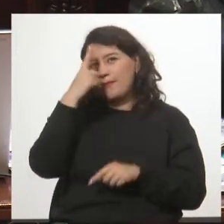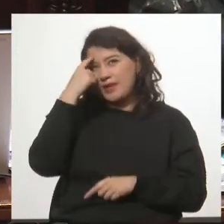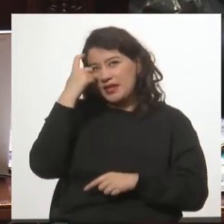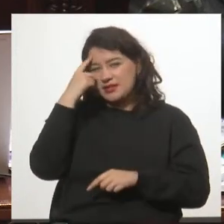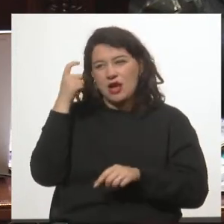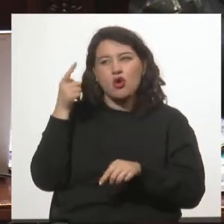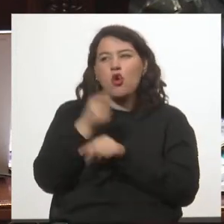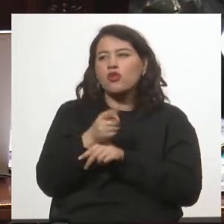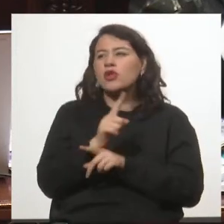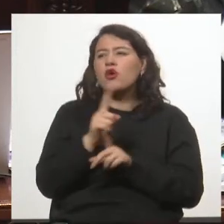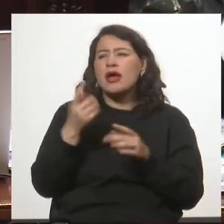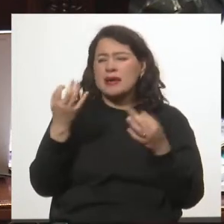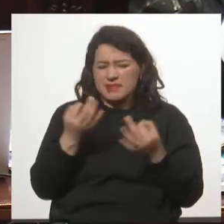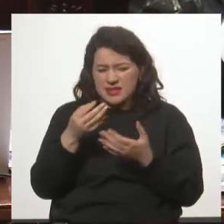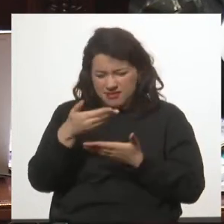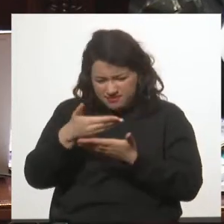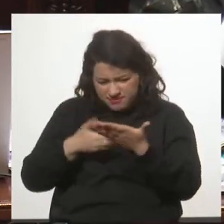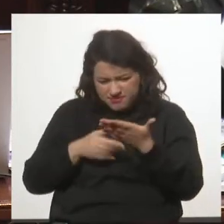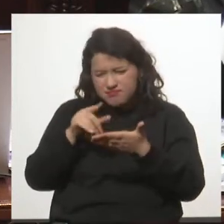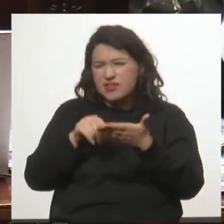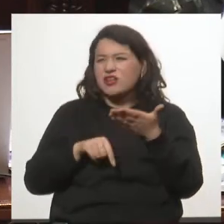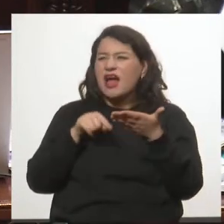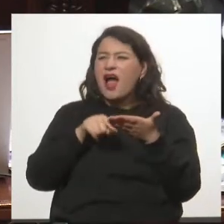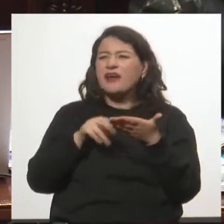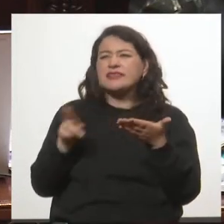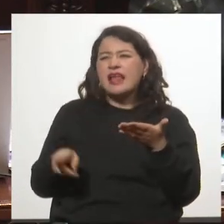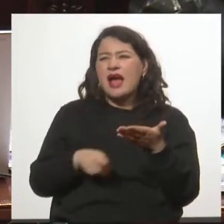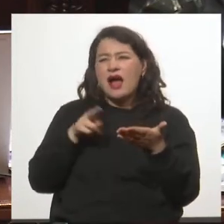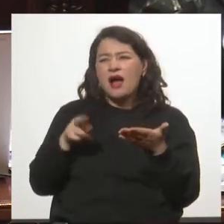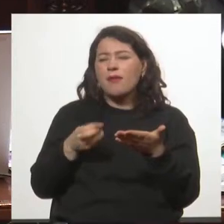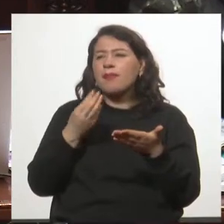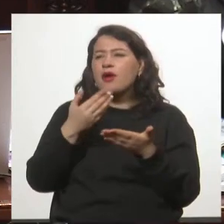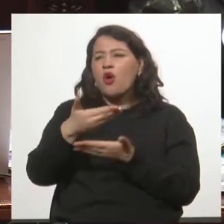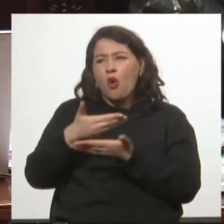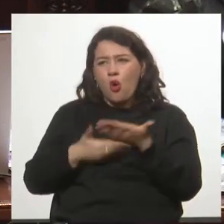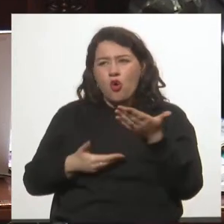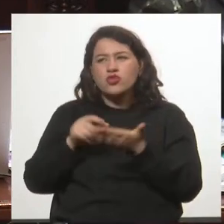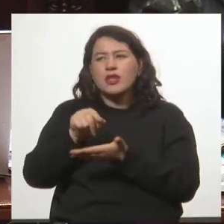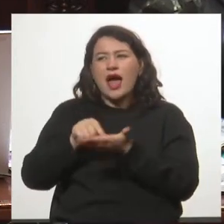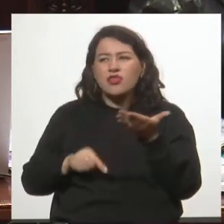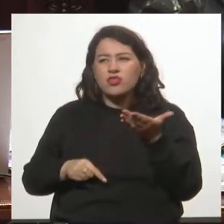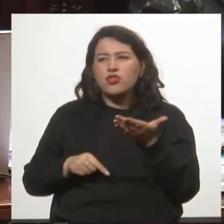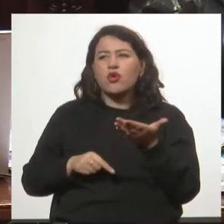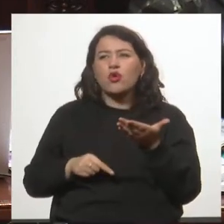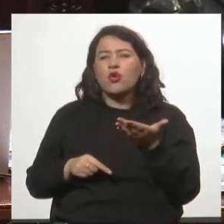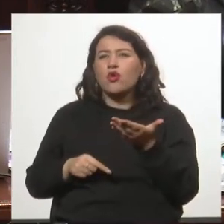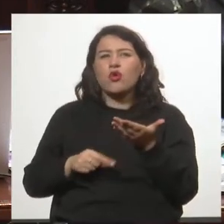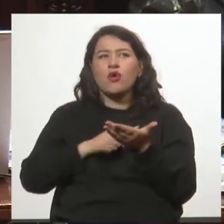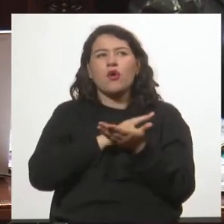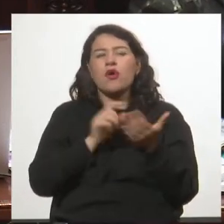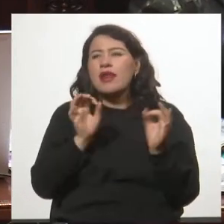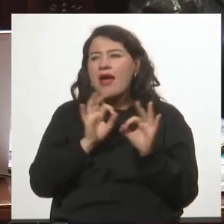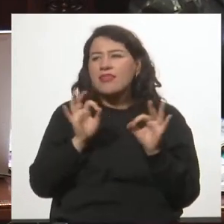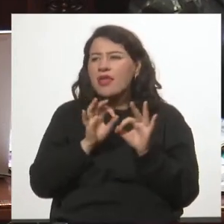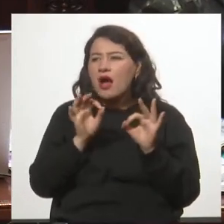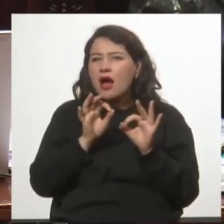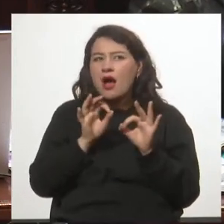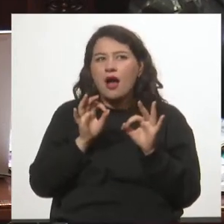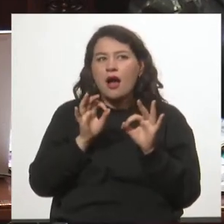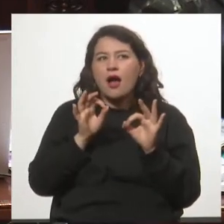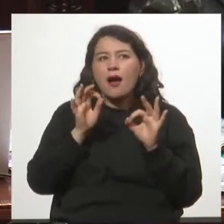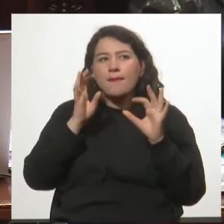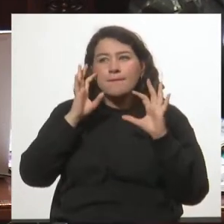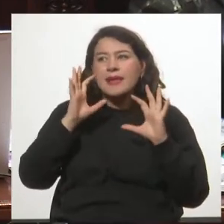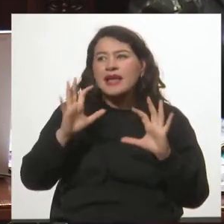simplemente la particularidad de este contrato porque este contrato es un contrato en el que el licenciador no corre ningún riesgo tiene